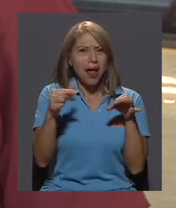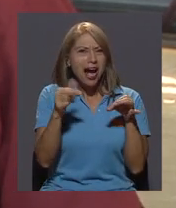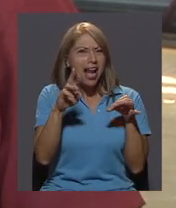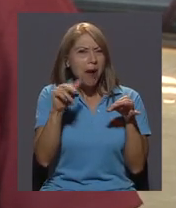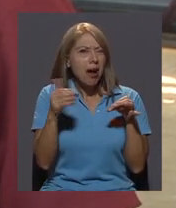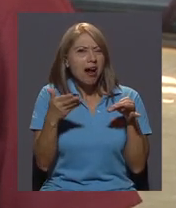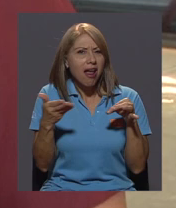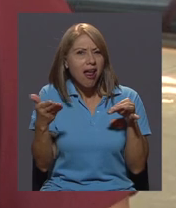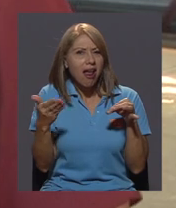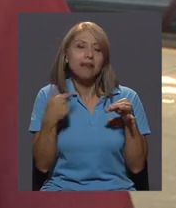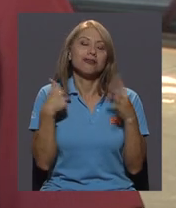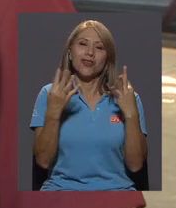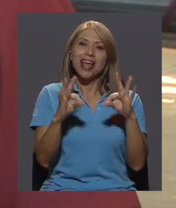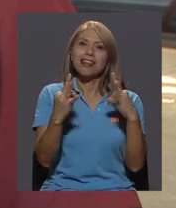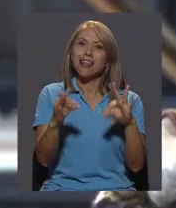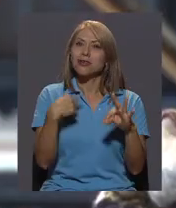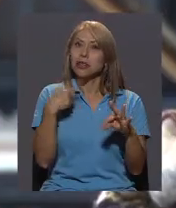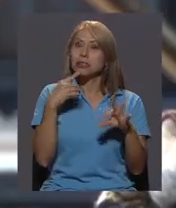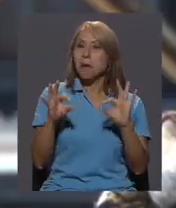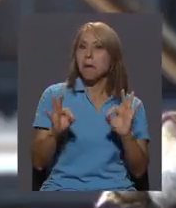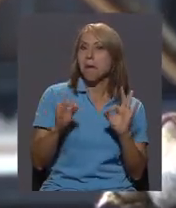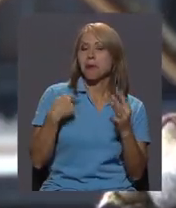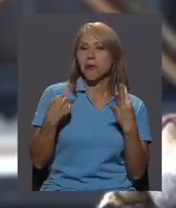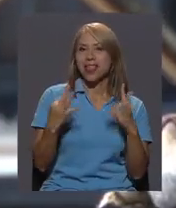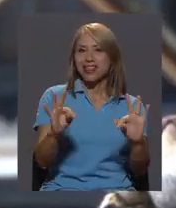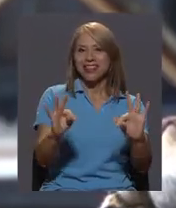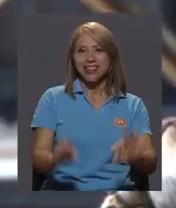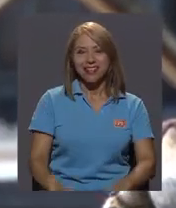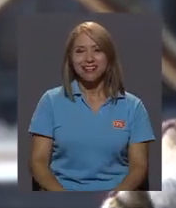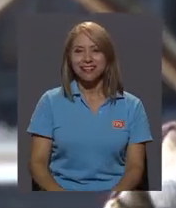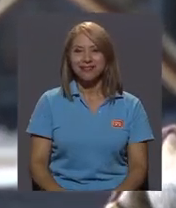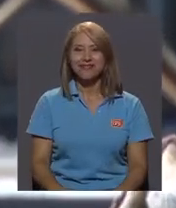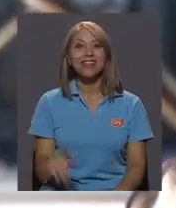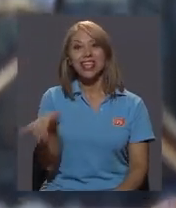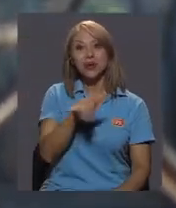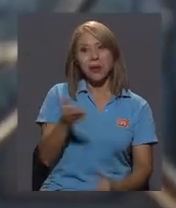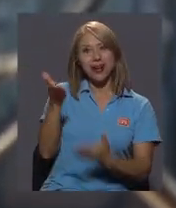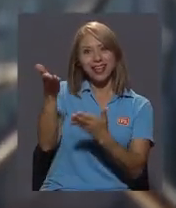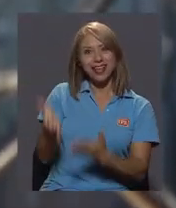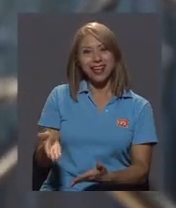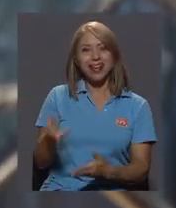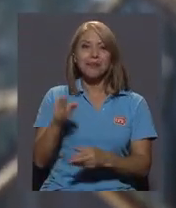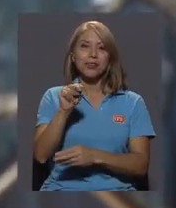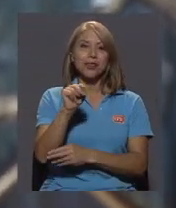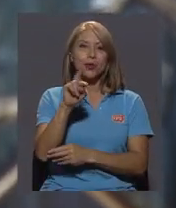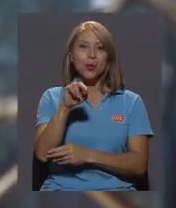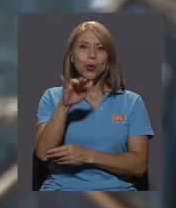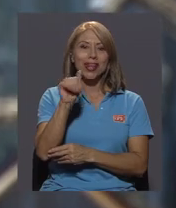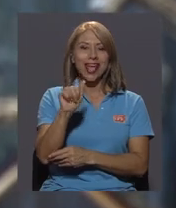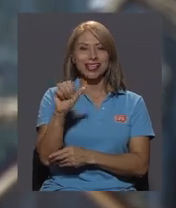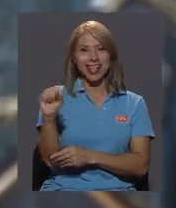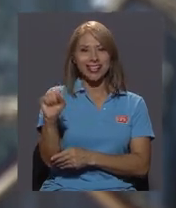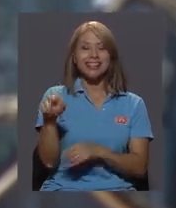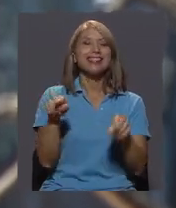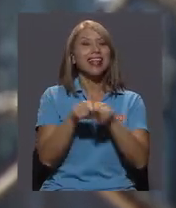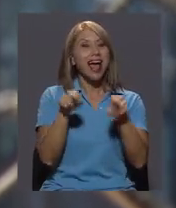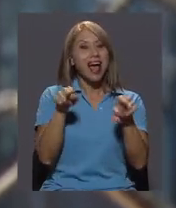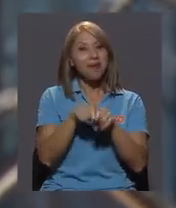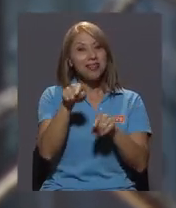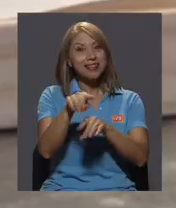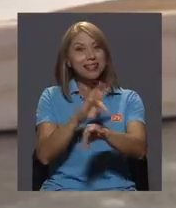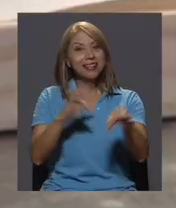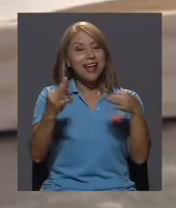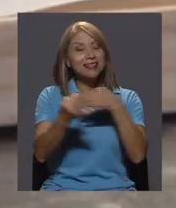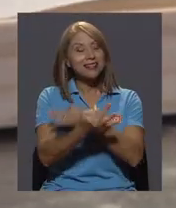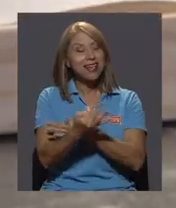que lo intenté y busqué y dije, no, está bien, me parece chido, voy a intentarlo. Al igual que Hillary, doña Nuria Sánchez ha encontrado en